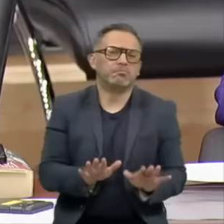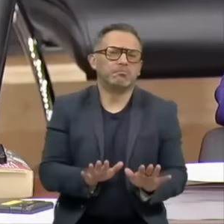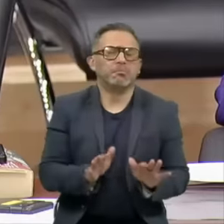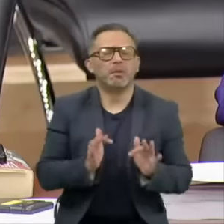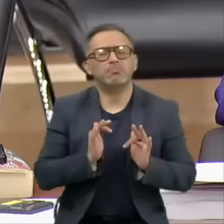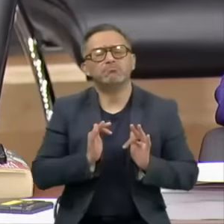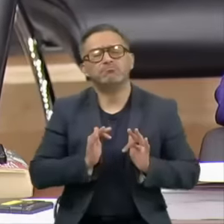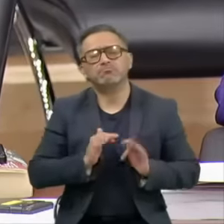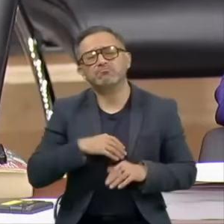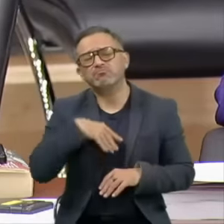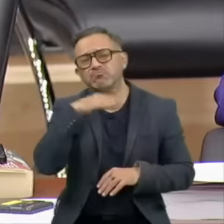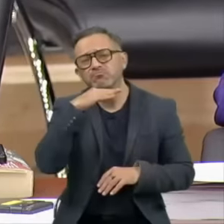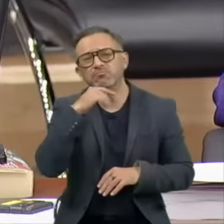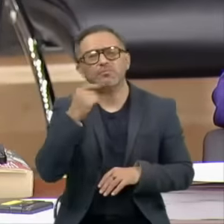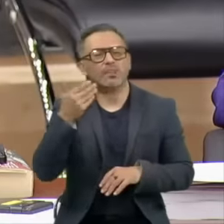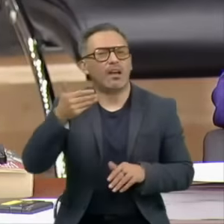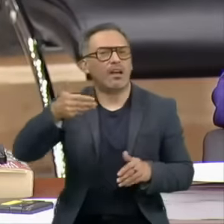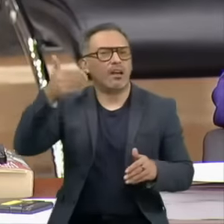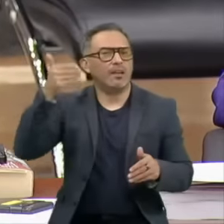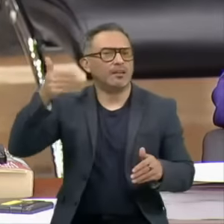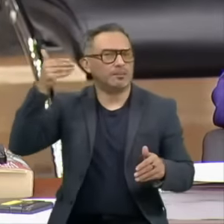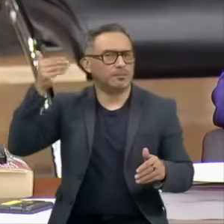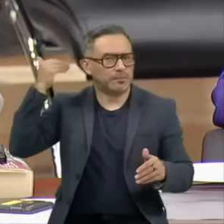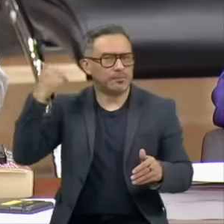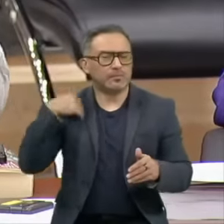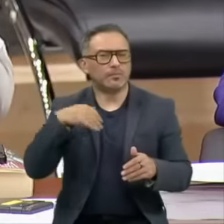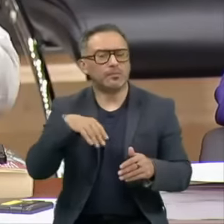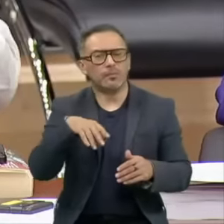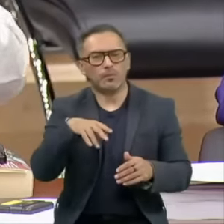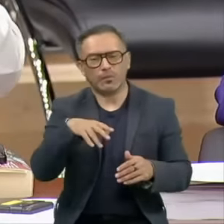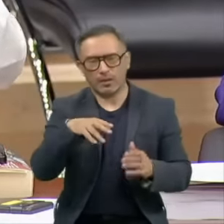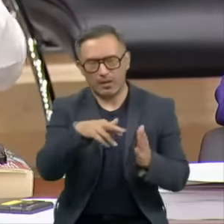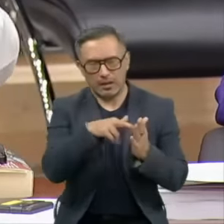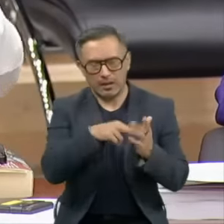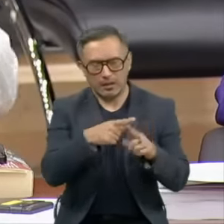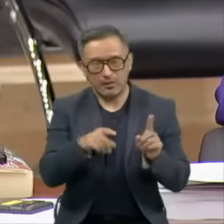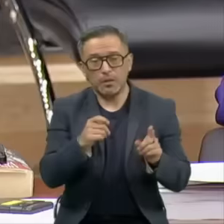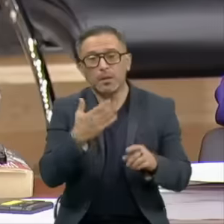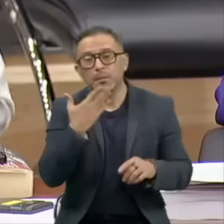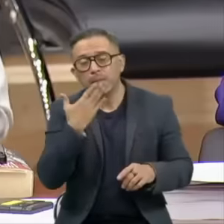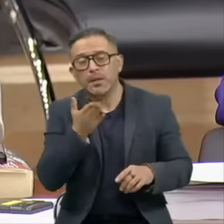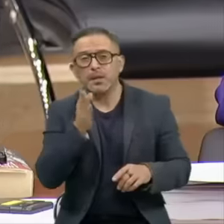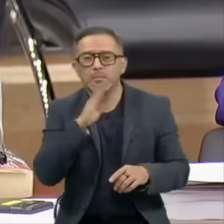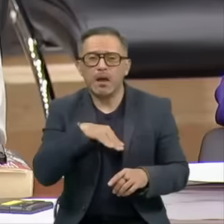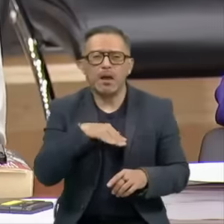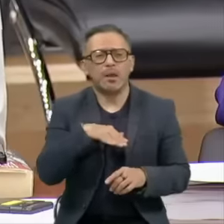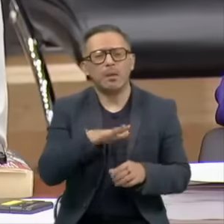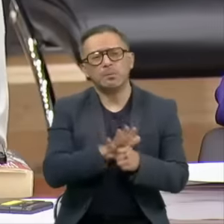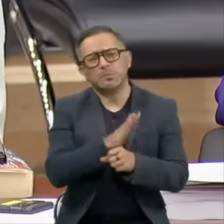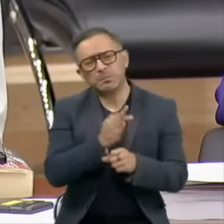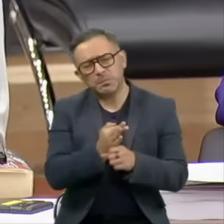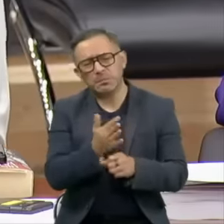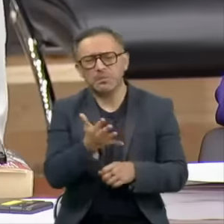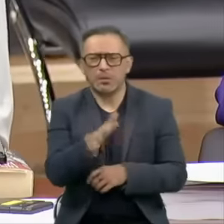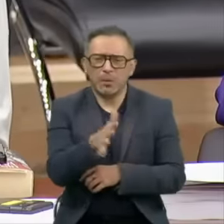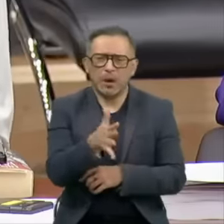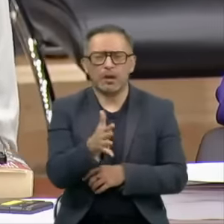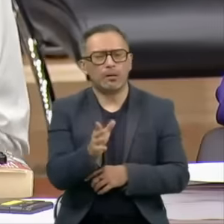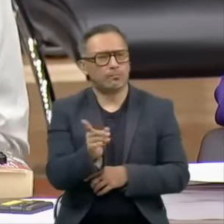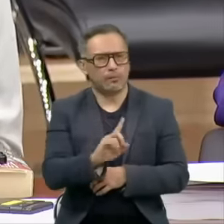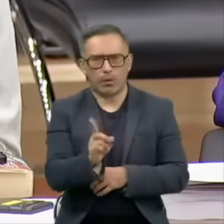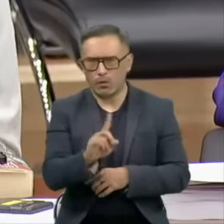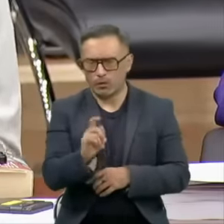atrás los criterios que se han venido utilizando y que no es que sean buenos, malos o regulares, han sido los criterios que dan el